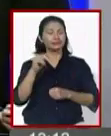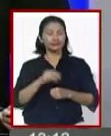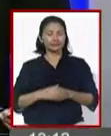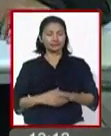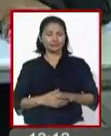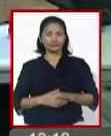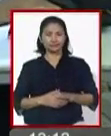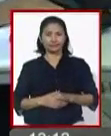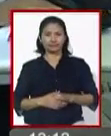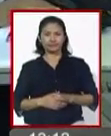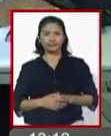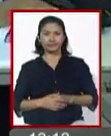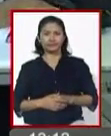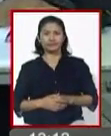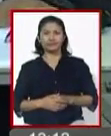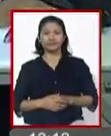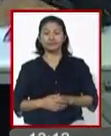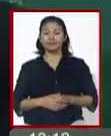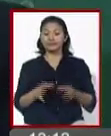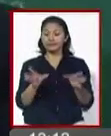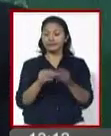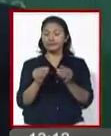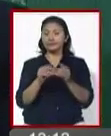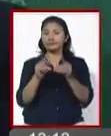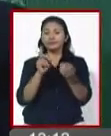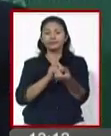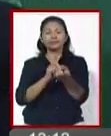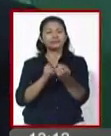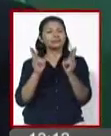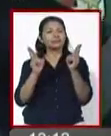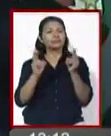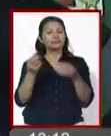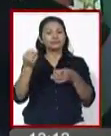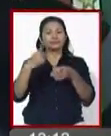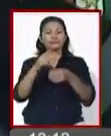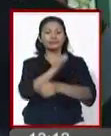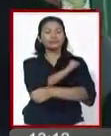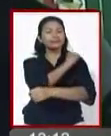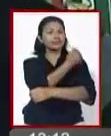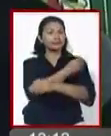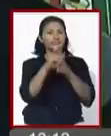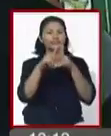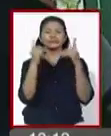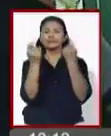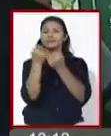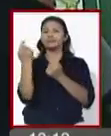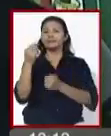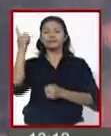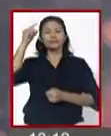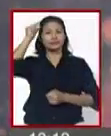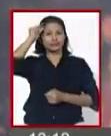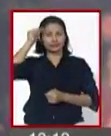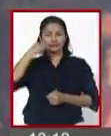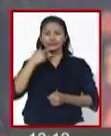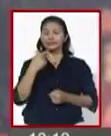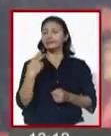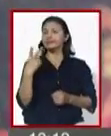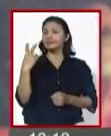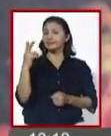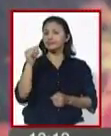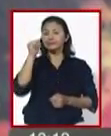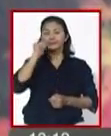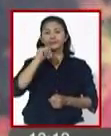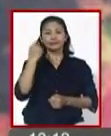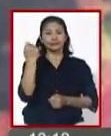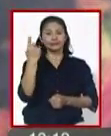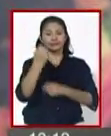caso. En la Junta Médica que se reunió de emergencia, donde participaron autoridades departamentales y de gobierno, negaron que la niña